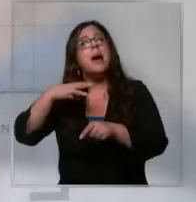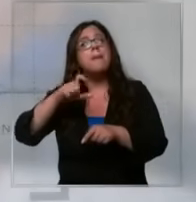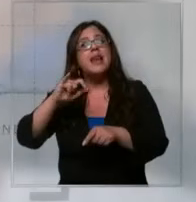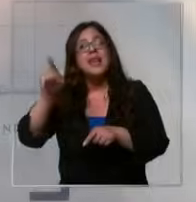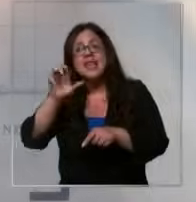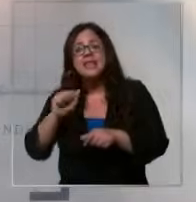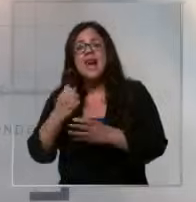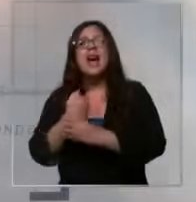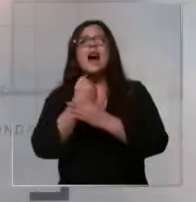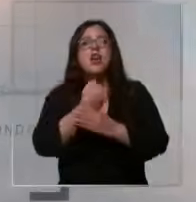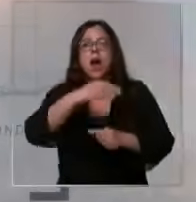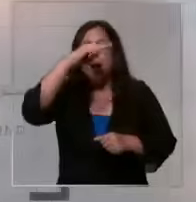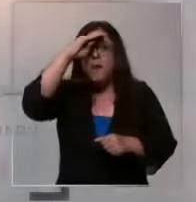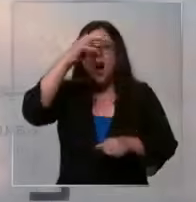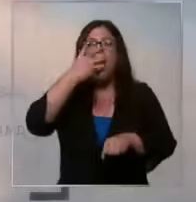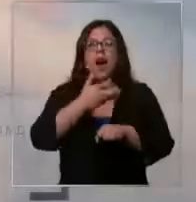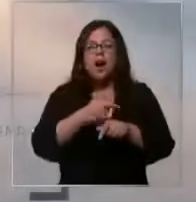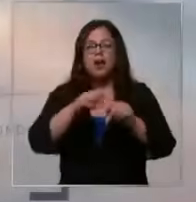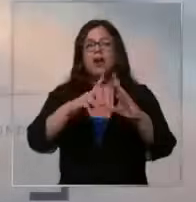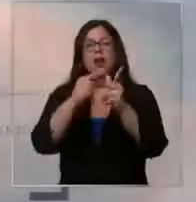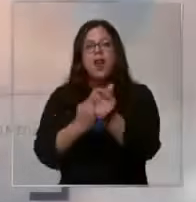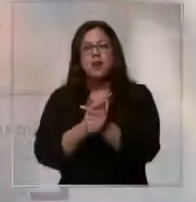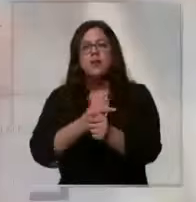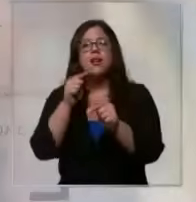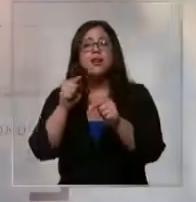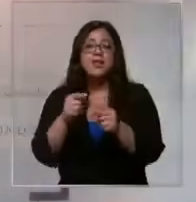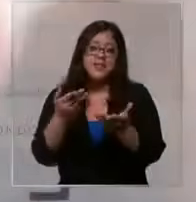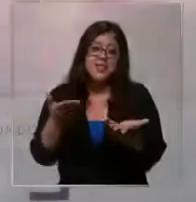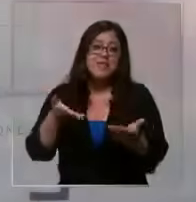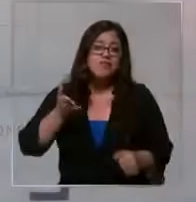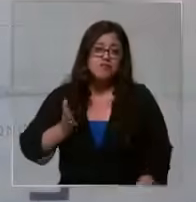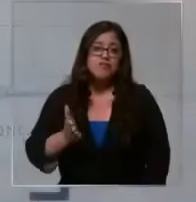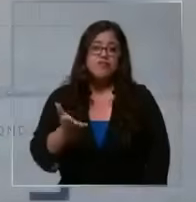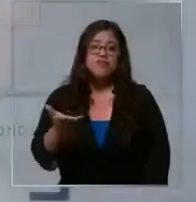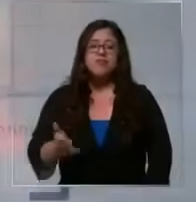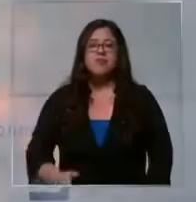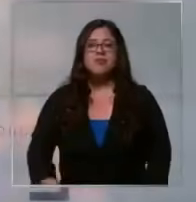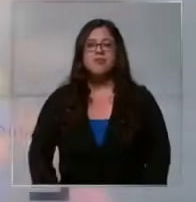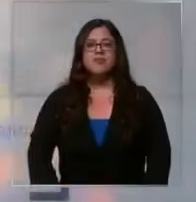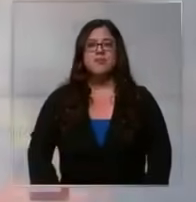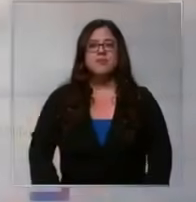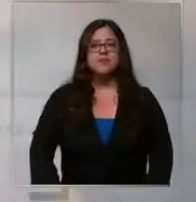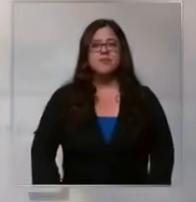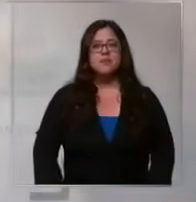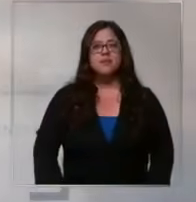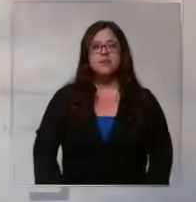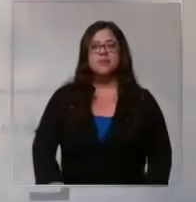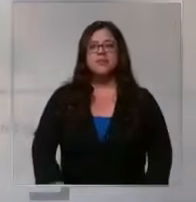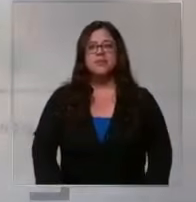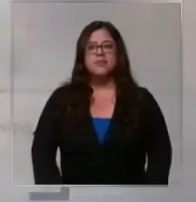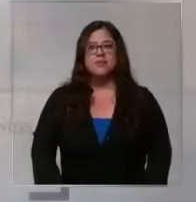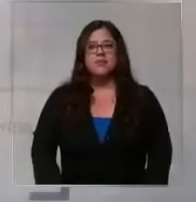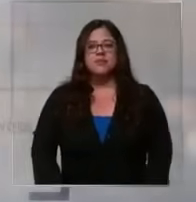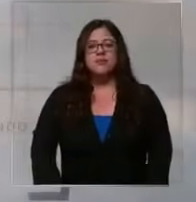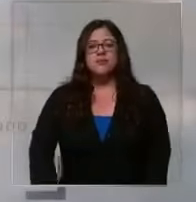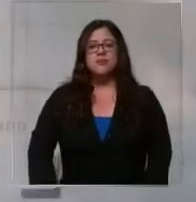que la confianza se instale en esta familia y así ha sido. ¡Es otra torre!